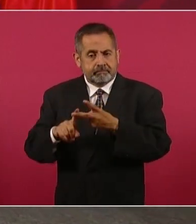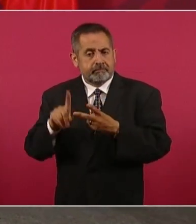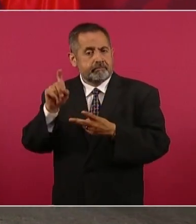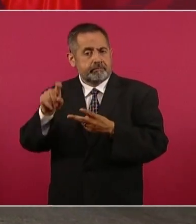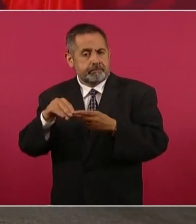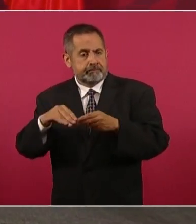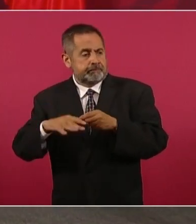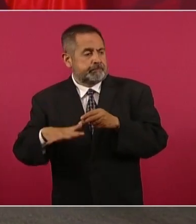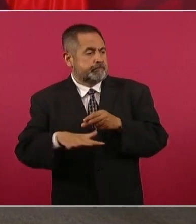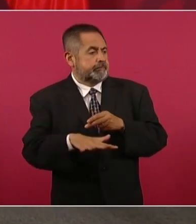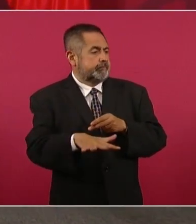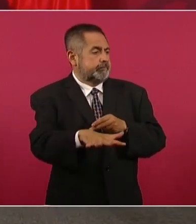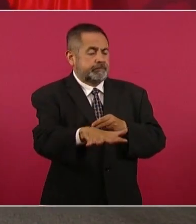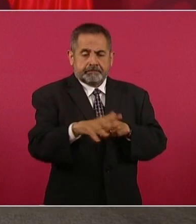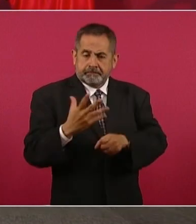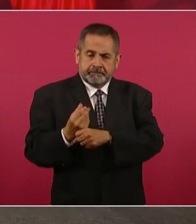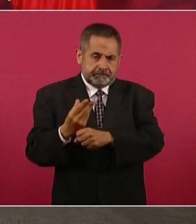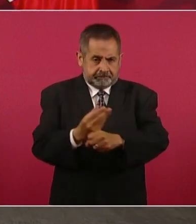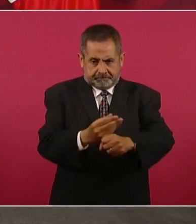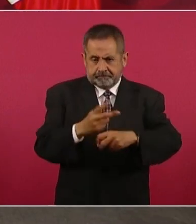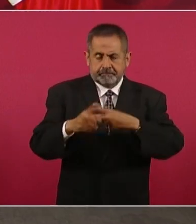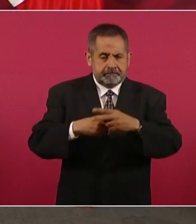presa.